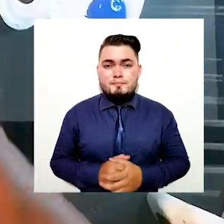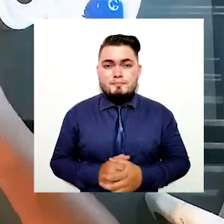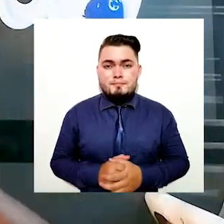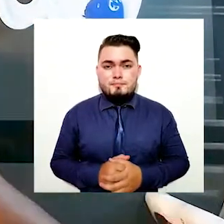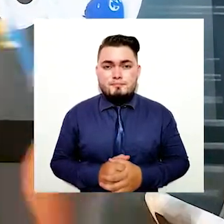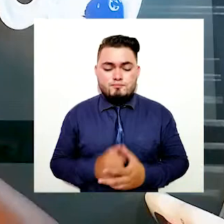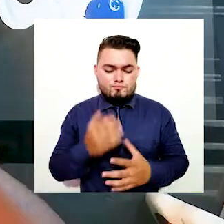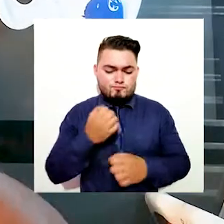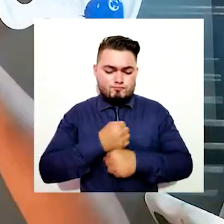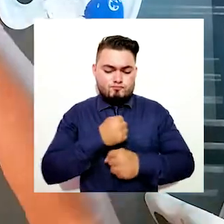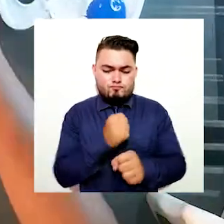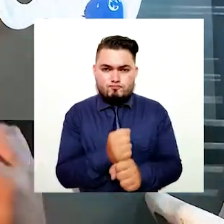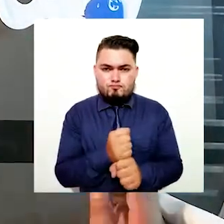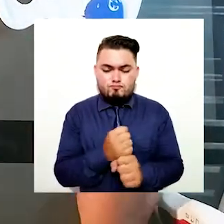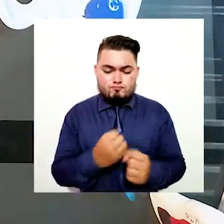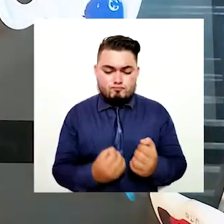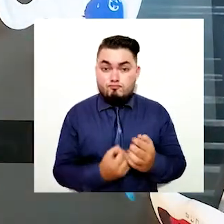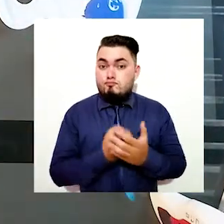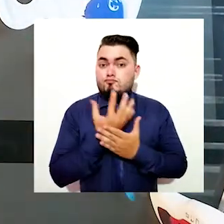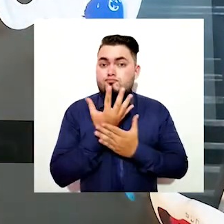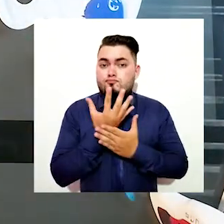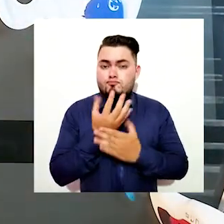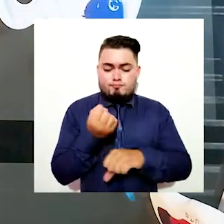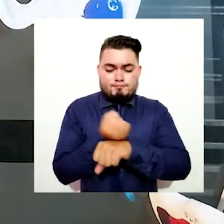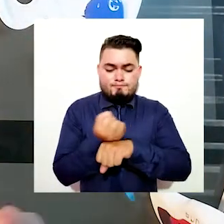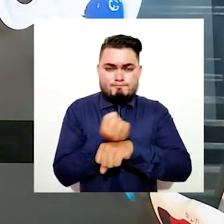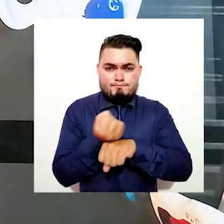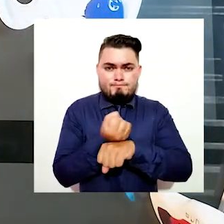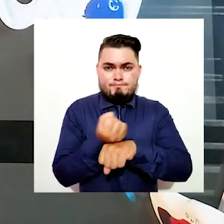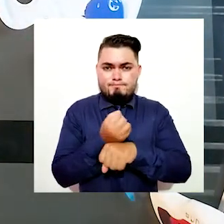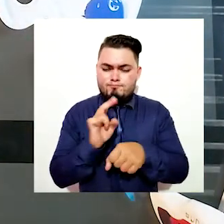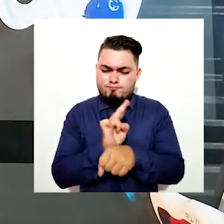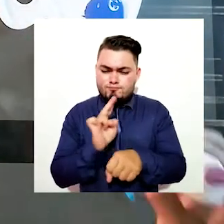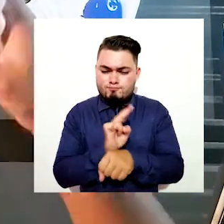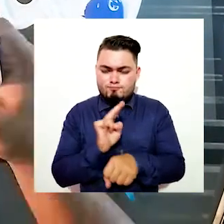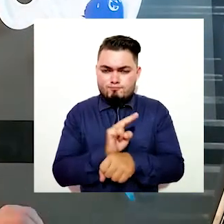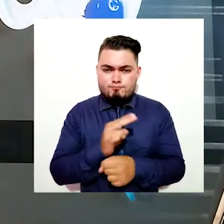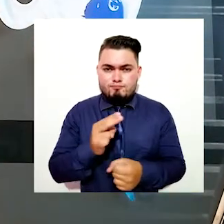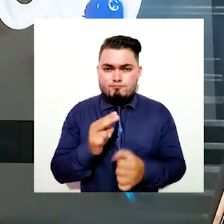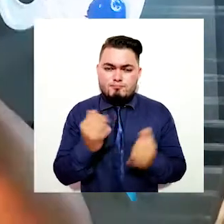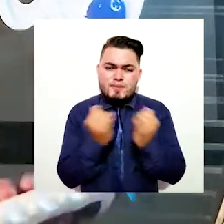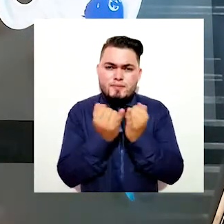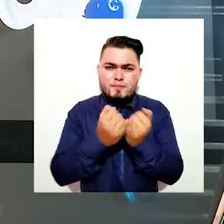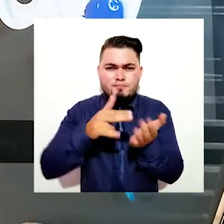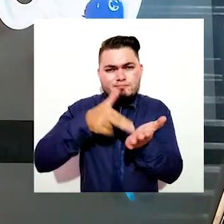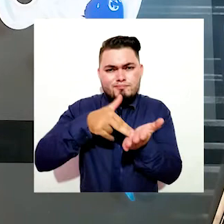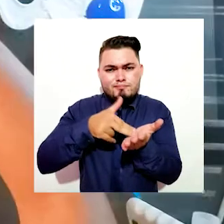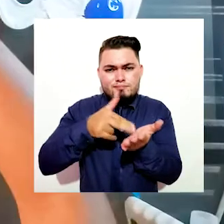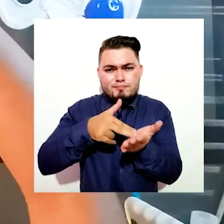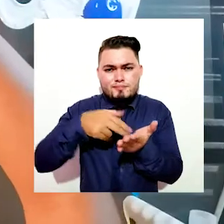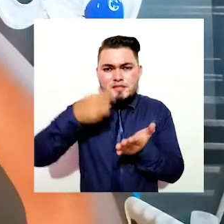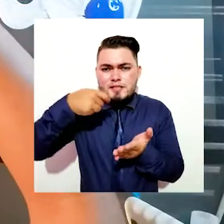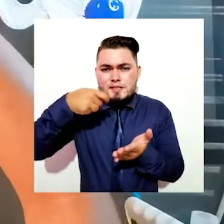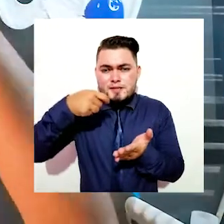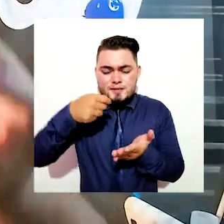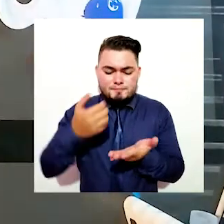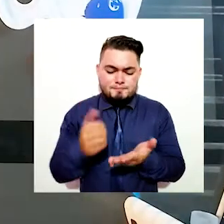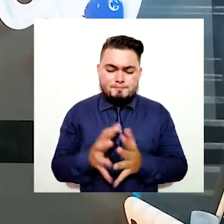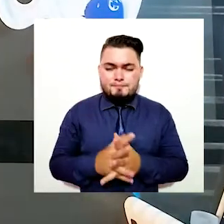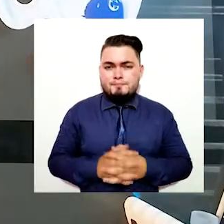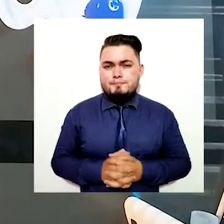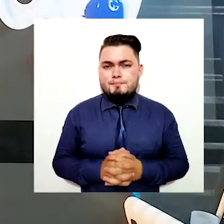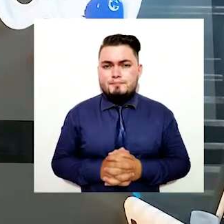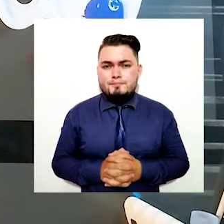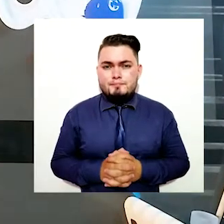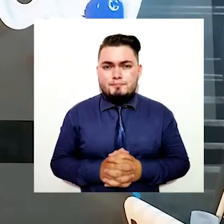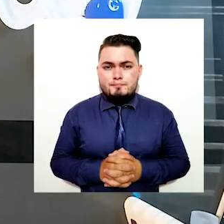vamos a hacer un girasol utilizando como pincel un cepillo dental. Vamos en primer